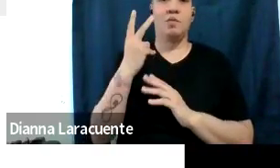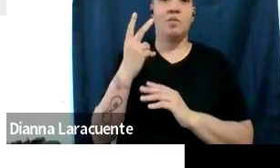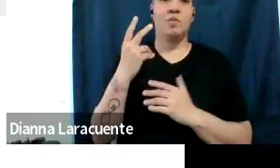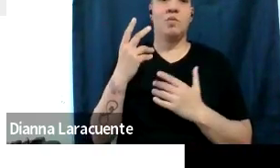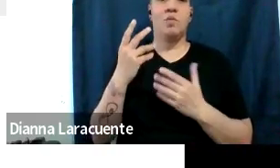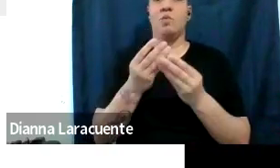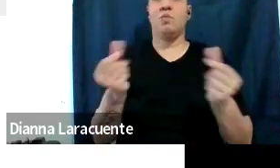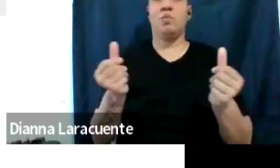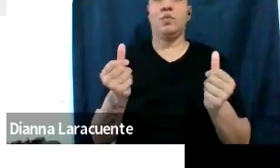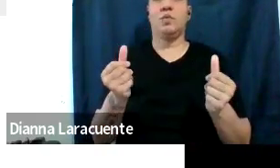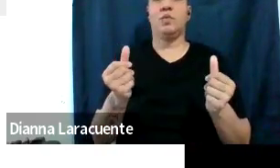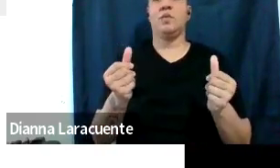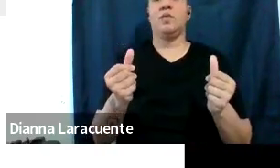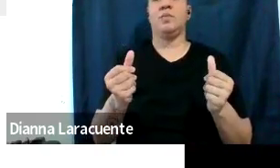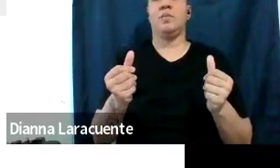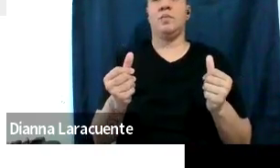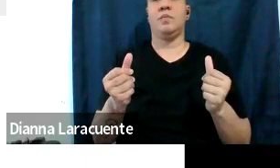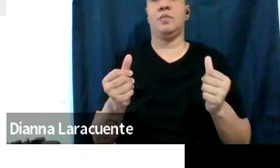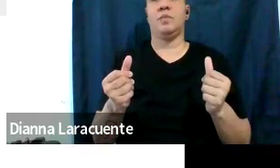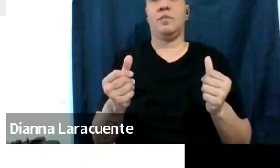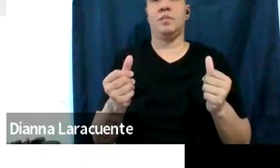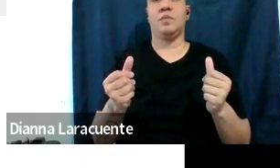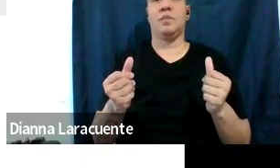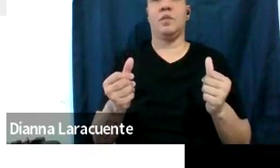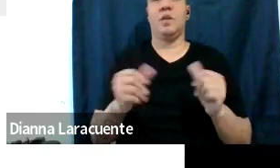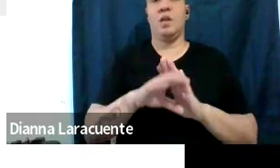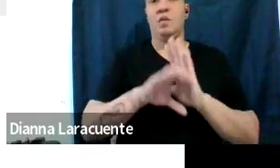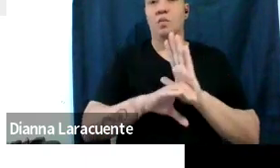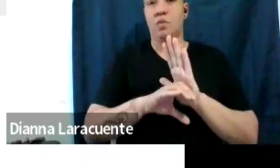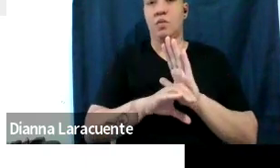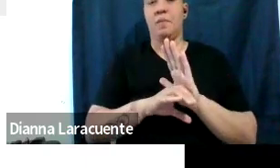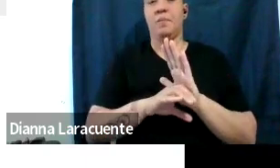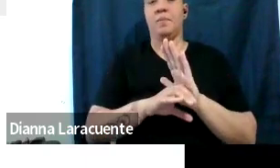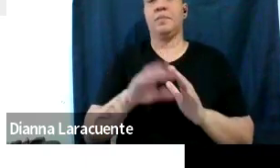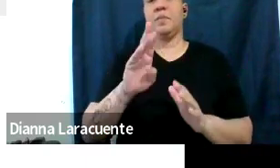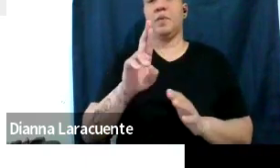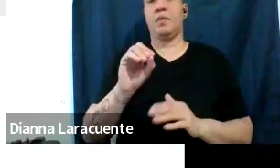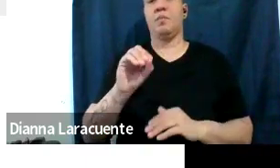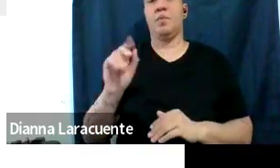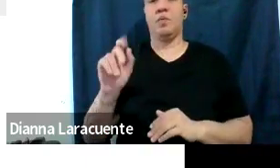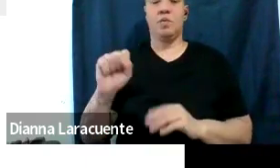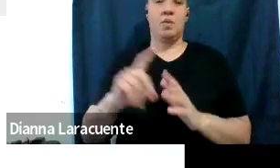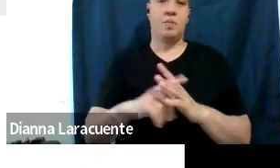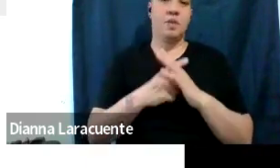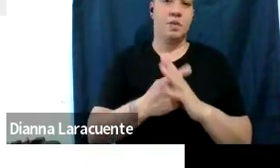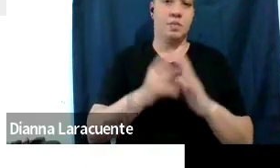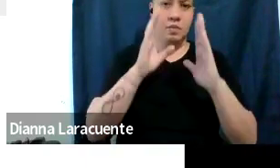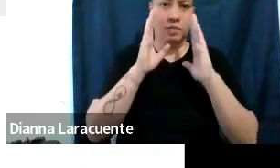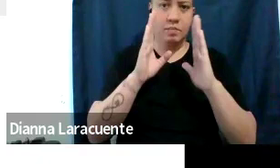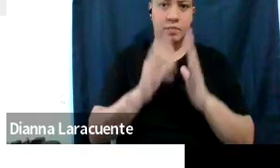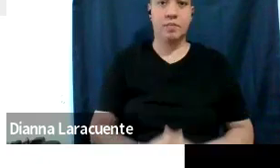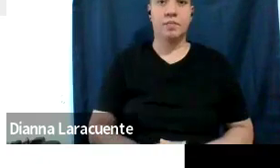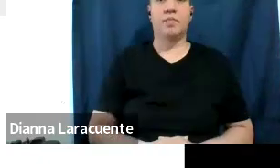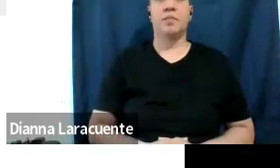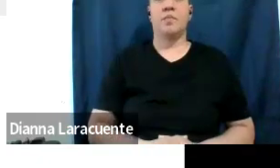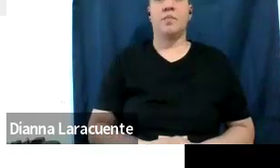disuelto en el 1800 en la Constitución. Brooks al principio lo atiende, mientras está Brooks. Y